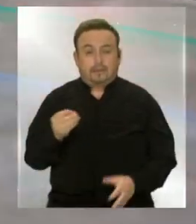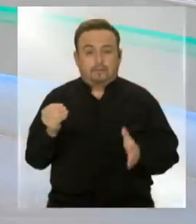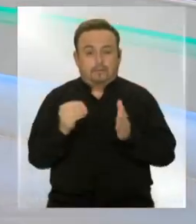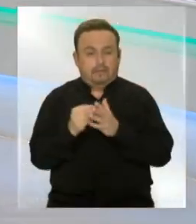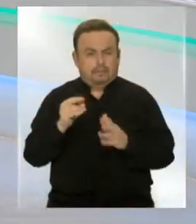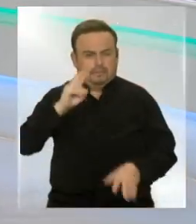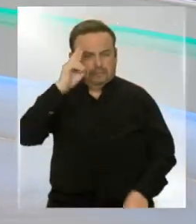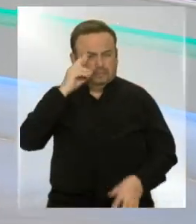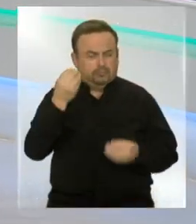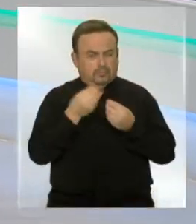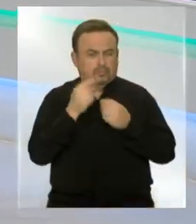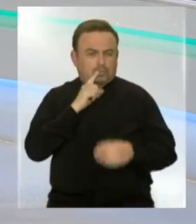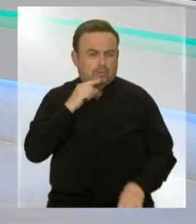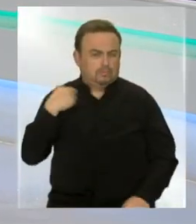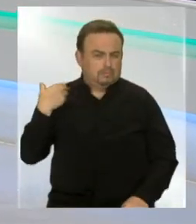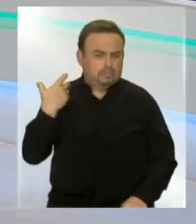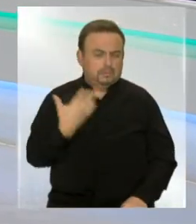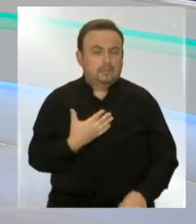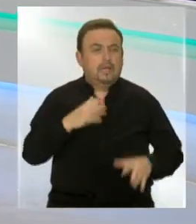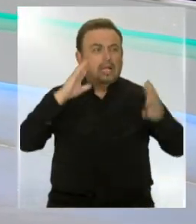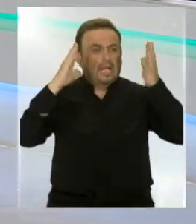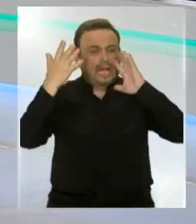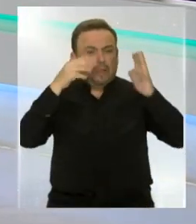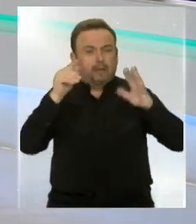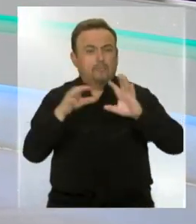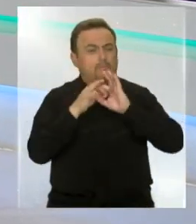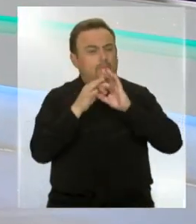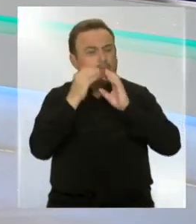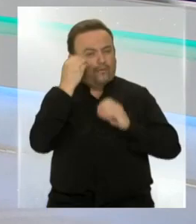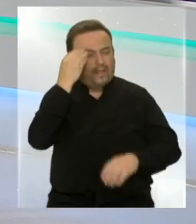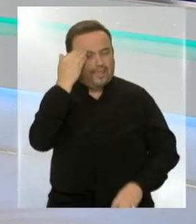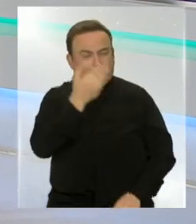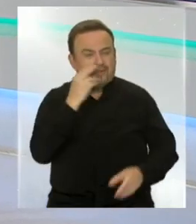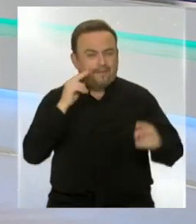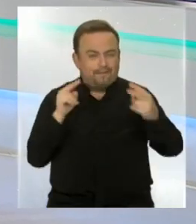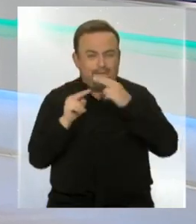Hemos tenido varios los últimos días. Exacto. Mariane, muchísimas gracias. Buenos días. Bien, nos vemos. Buenos días.